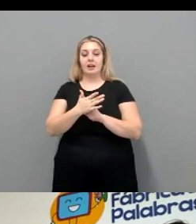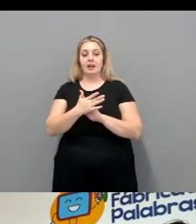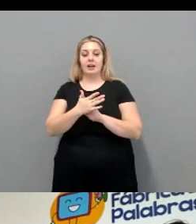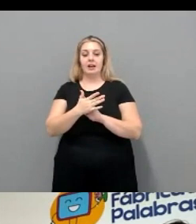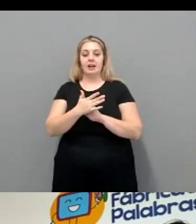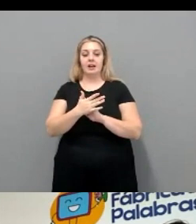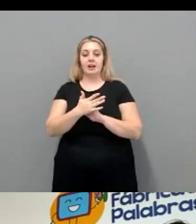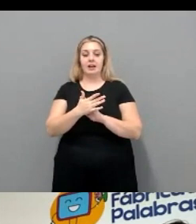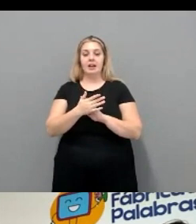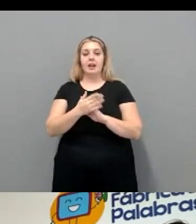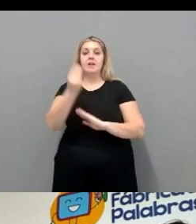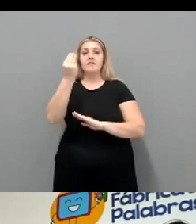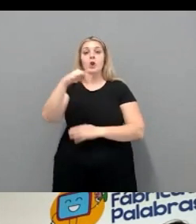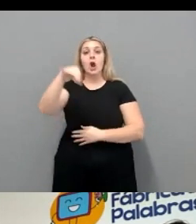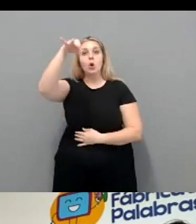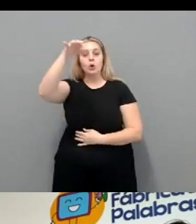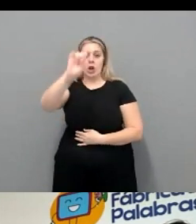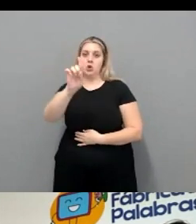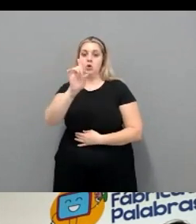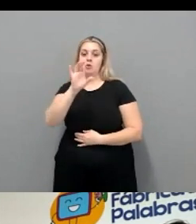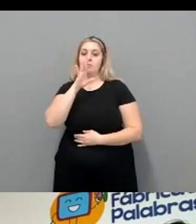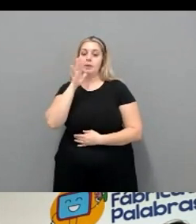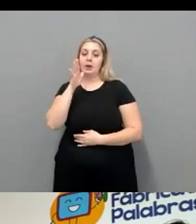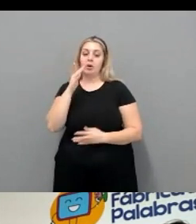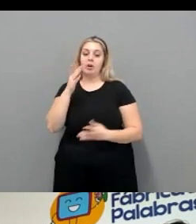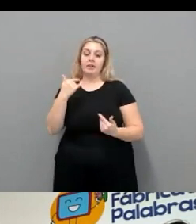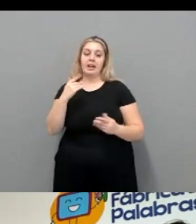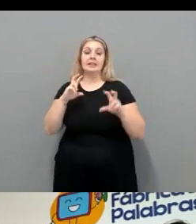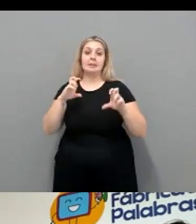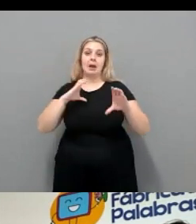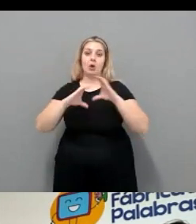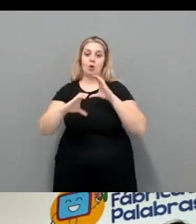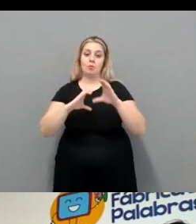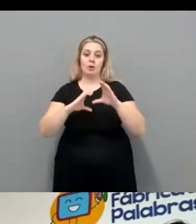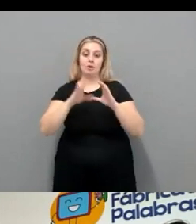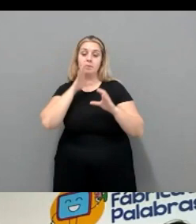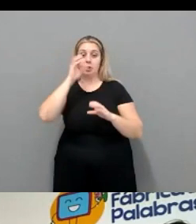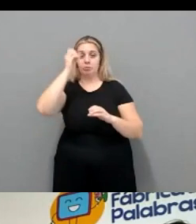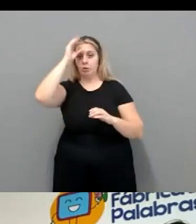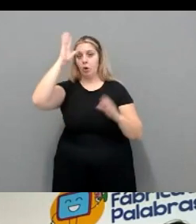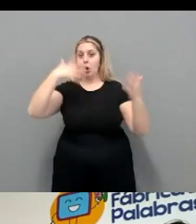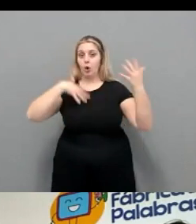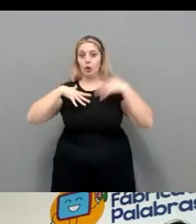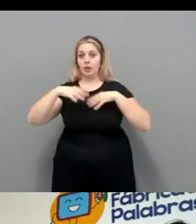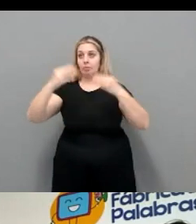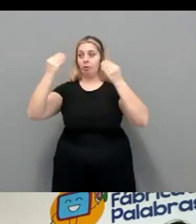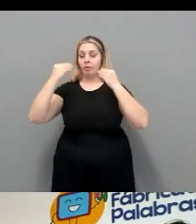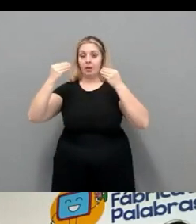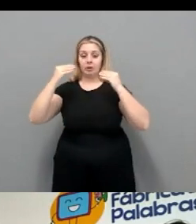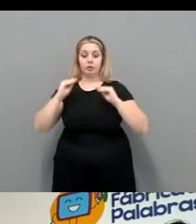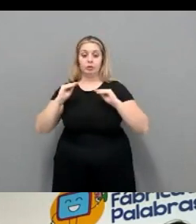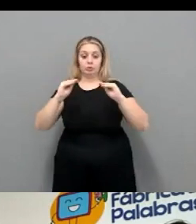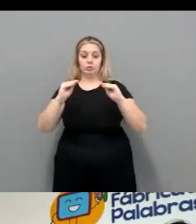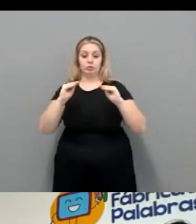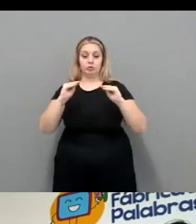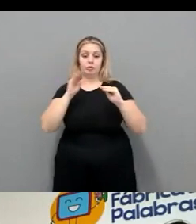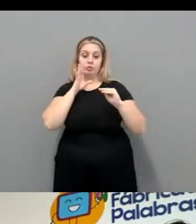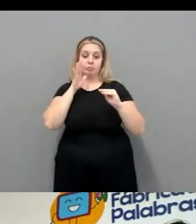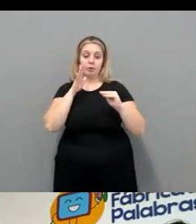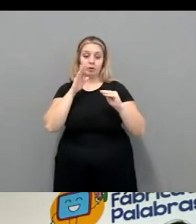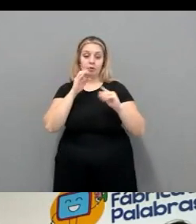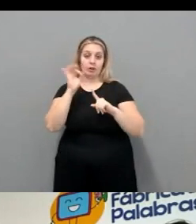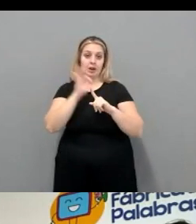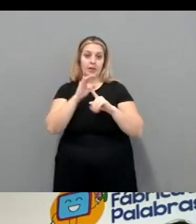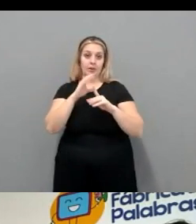de que sea la única figura, pero sí la que, en términos de comunicación, por los conocimientos que lógicamente se adquieren a lo largo del grado de